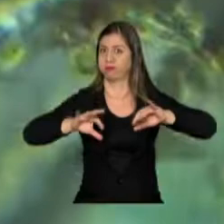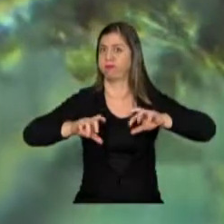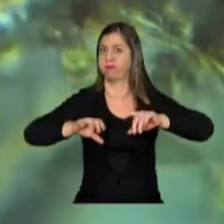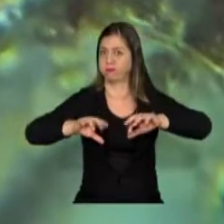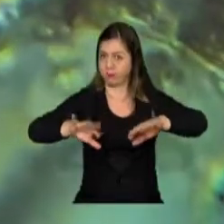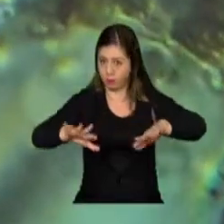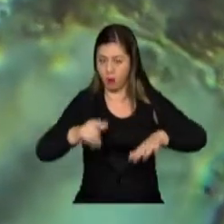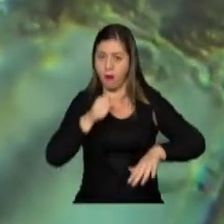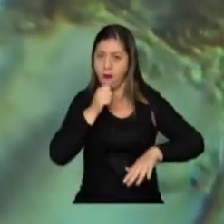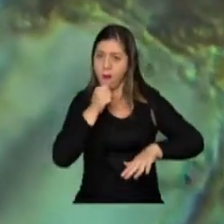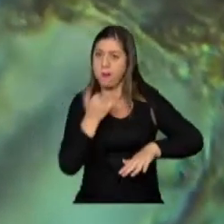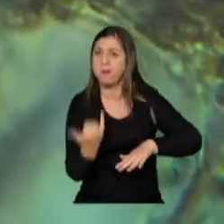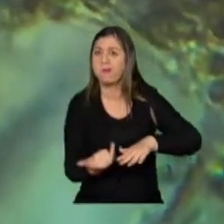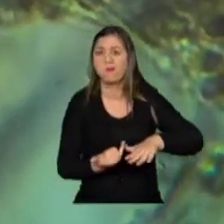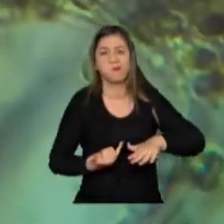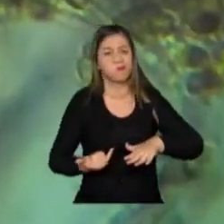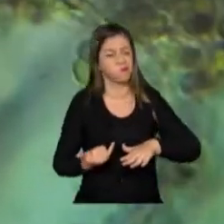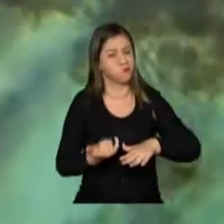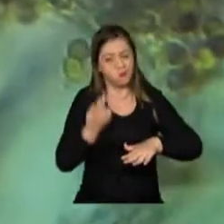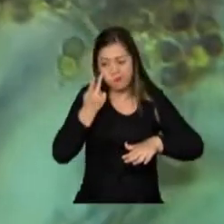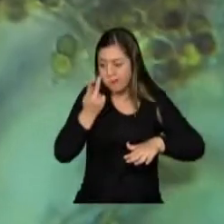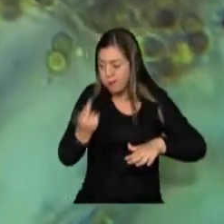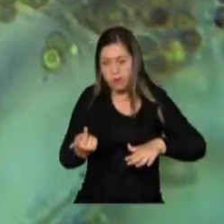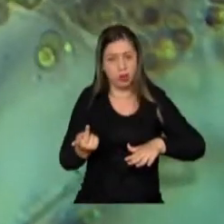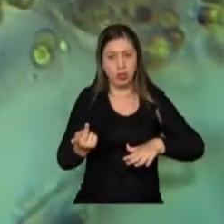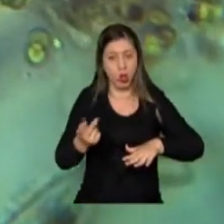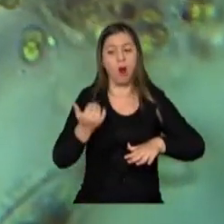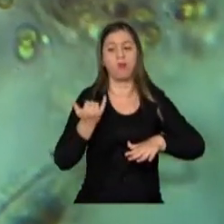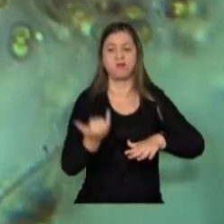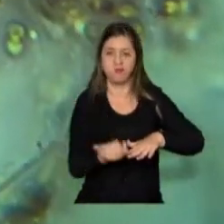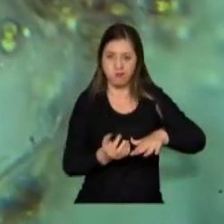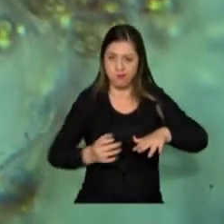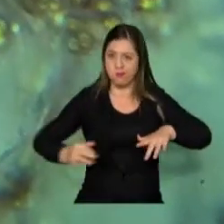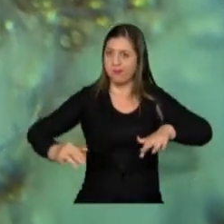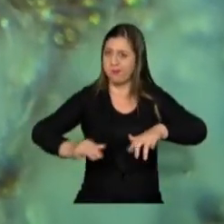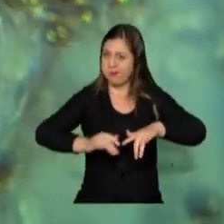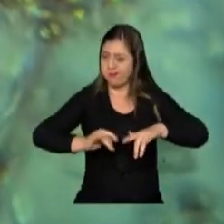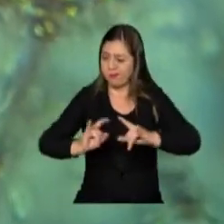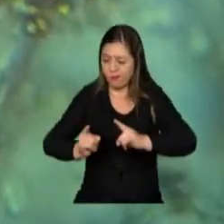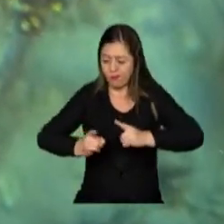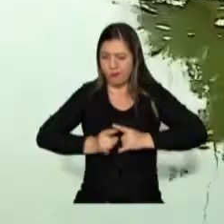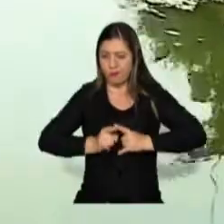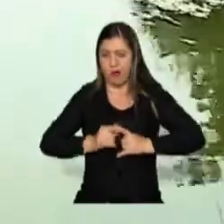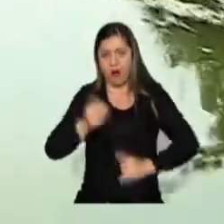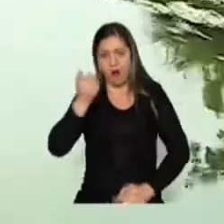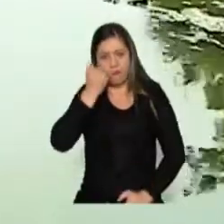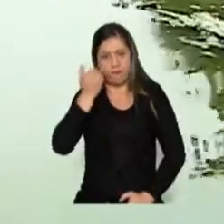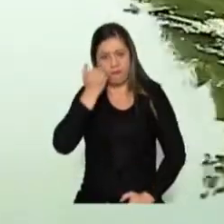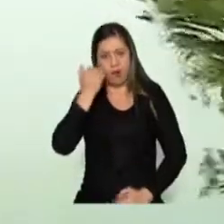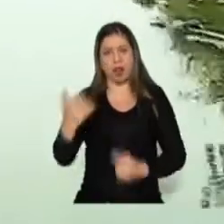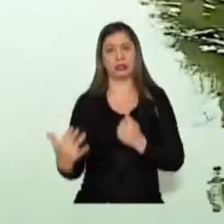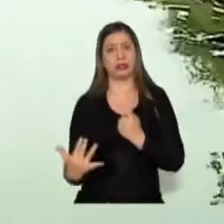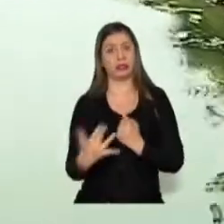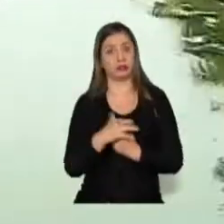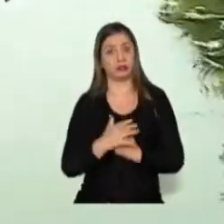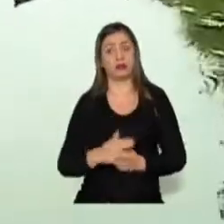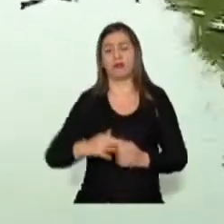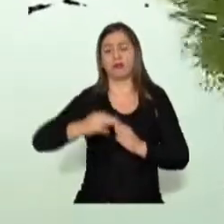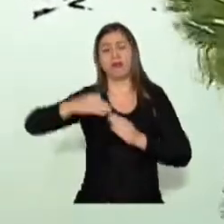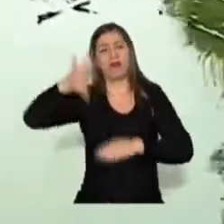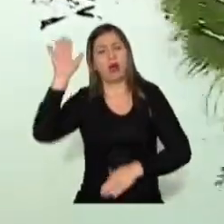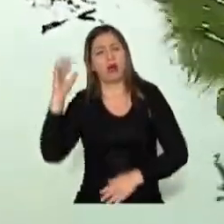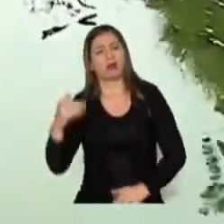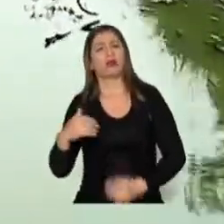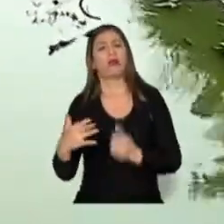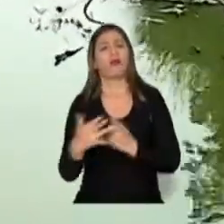bacterias, organismos que no se ven pero que están allí y nos pueden enfermar. Y uno de los más afectados